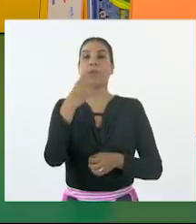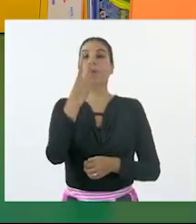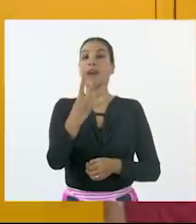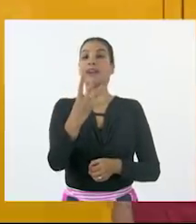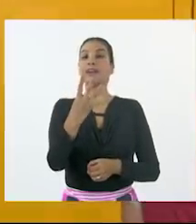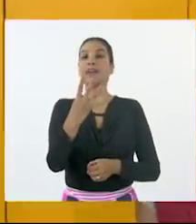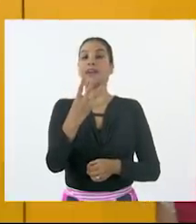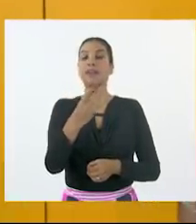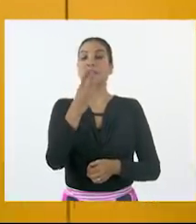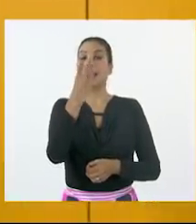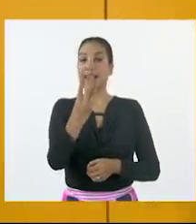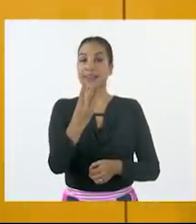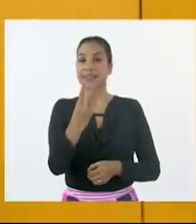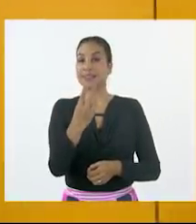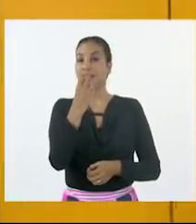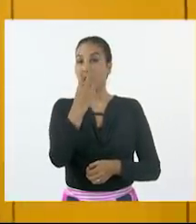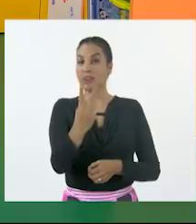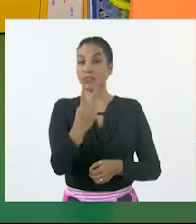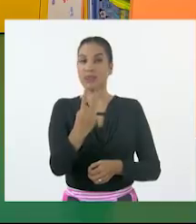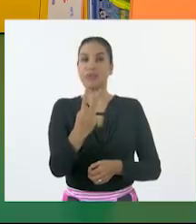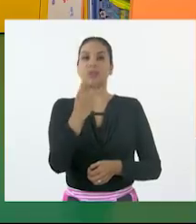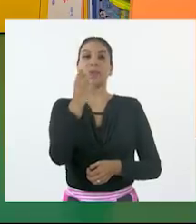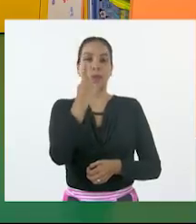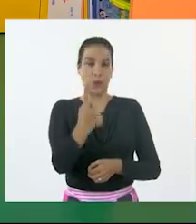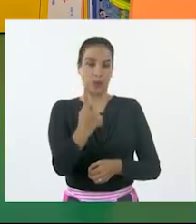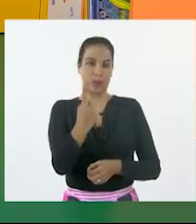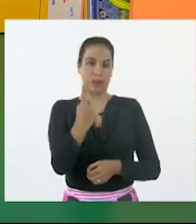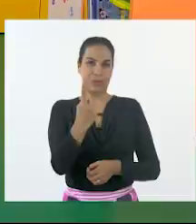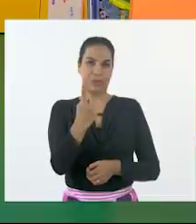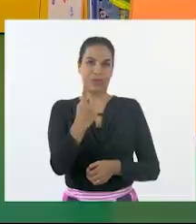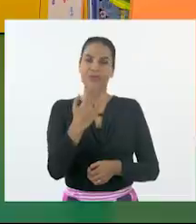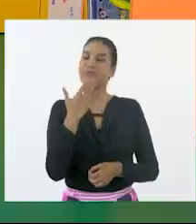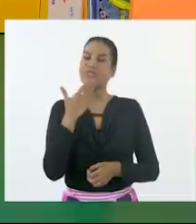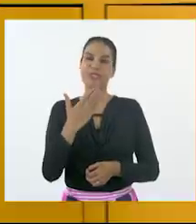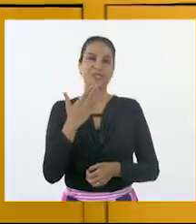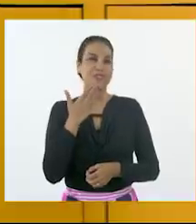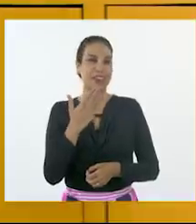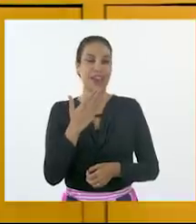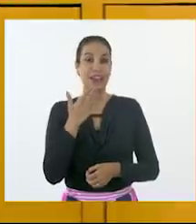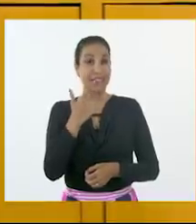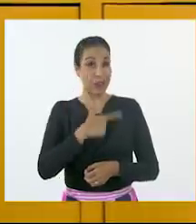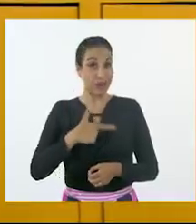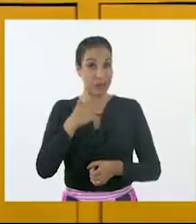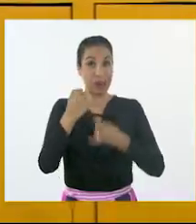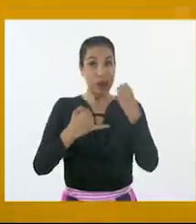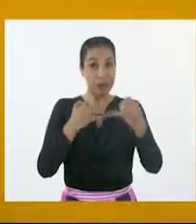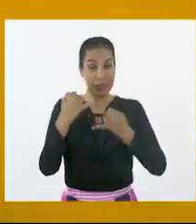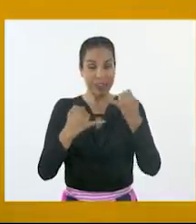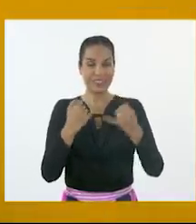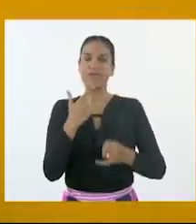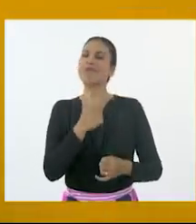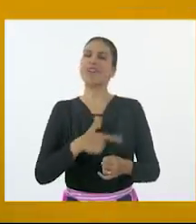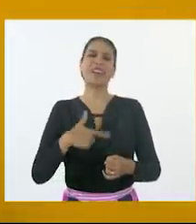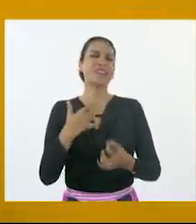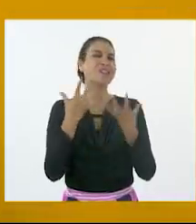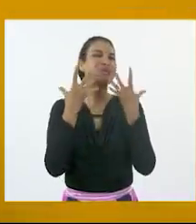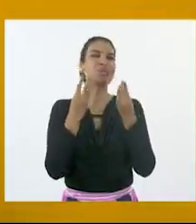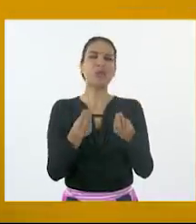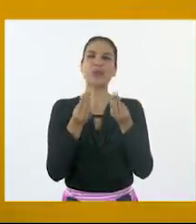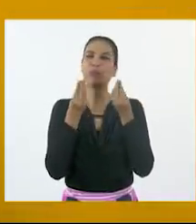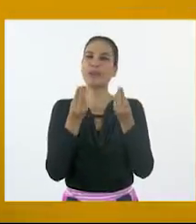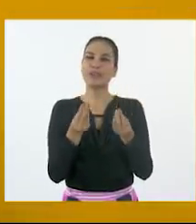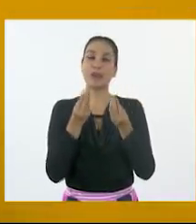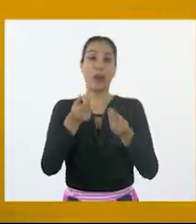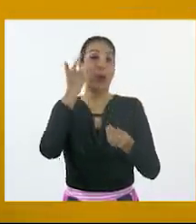4, 3, 2, 1. Muy bien. ¿Te gustó el juego? Me gustó